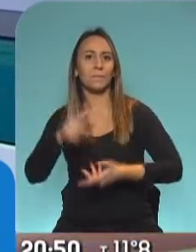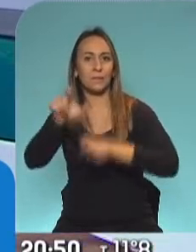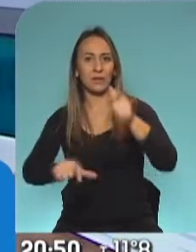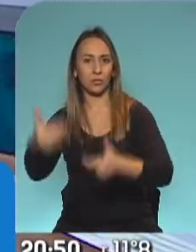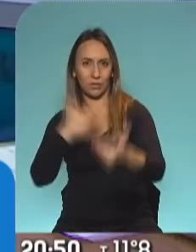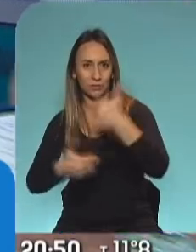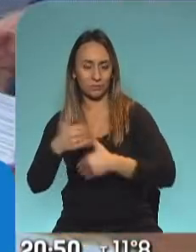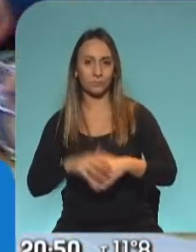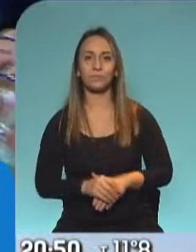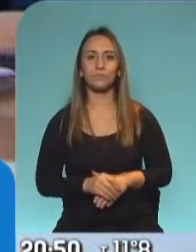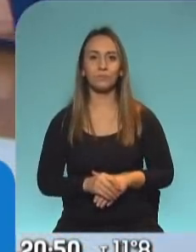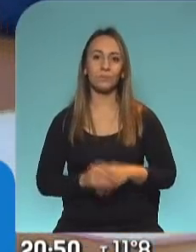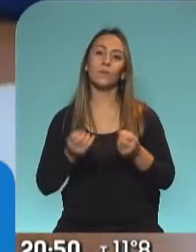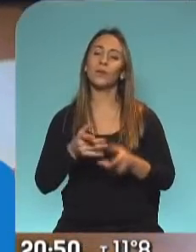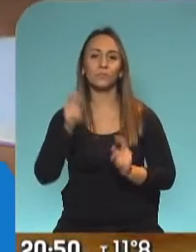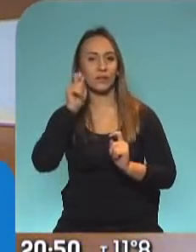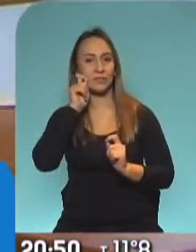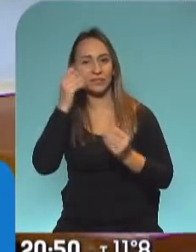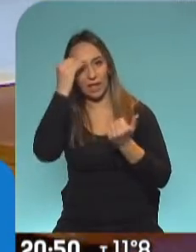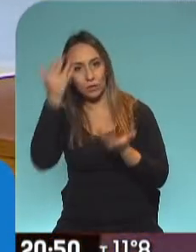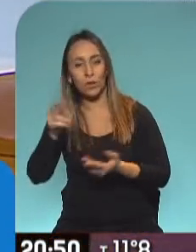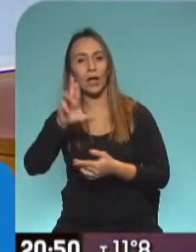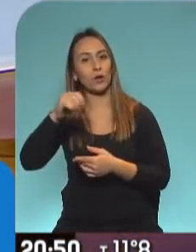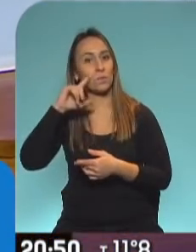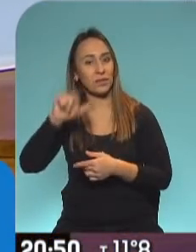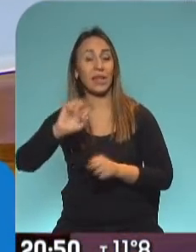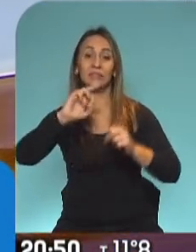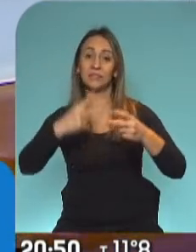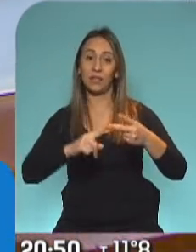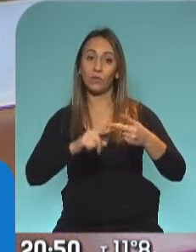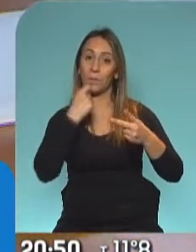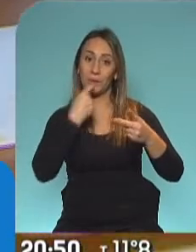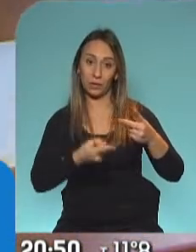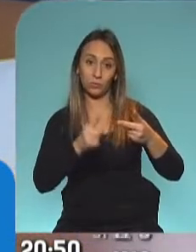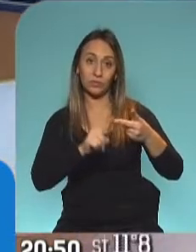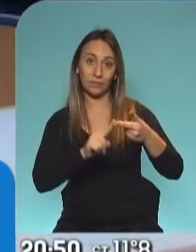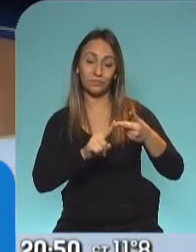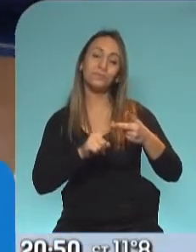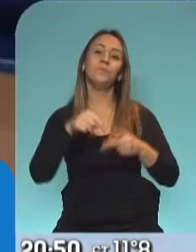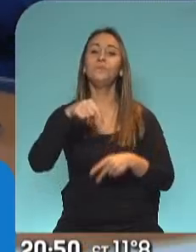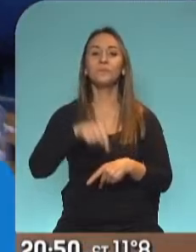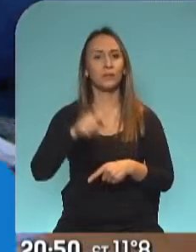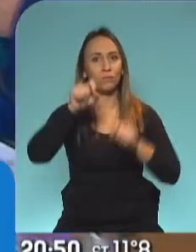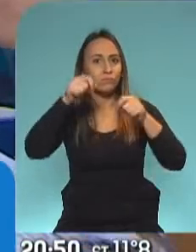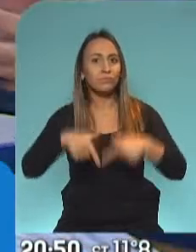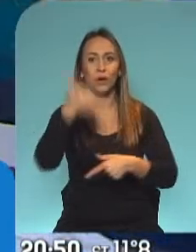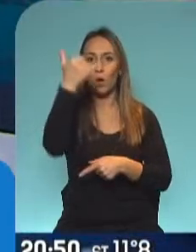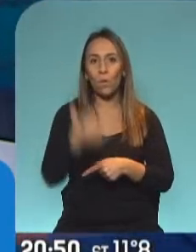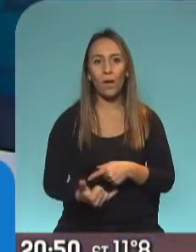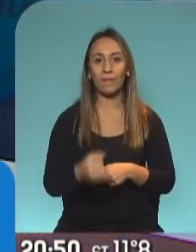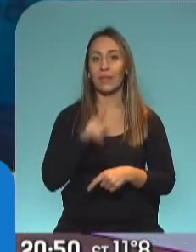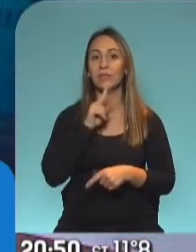grande a Romina y tenemos una segunda pregunta para hacer. En el ANSES Responde, que es típico de todos los jueves en Televisión Pública Noticias.